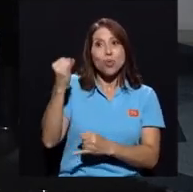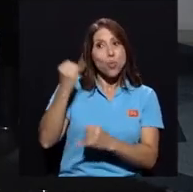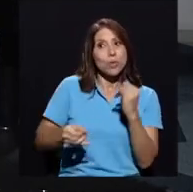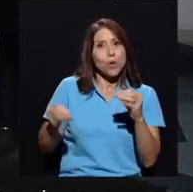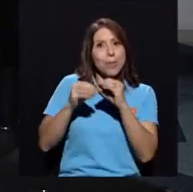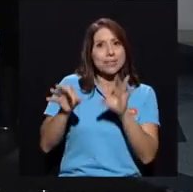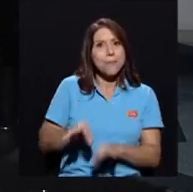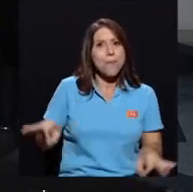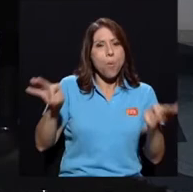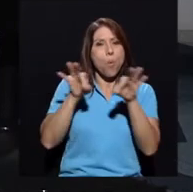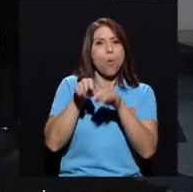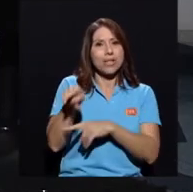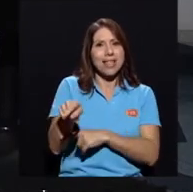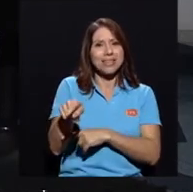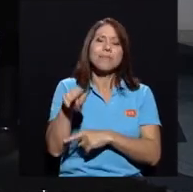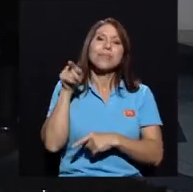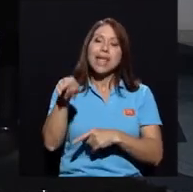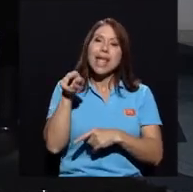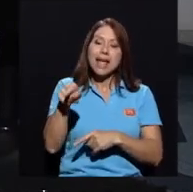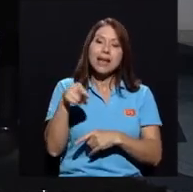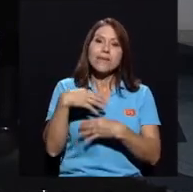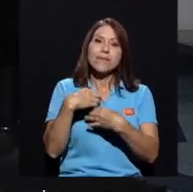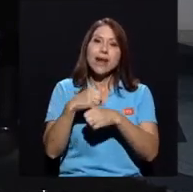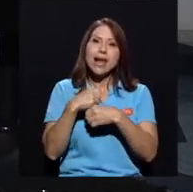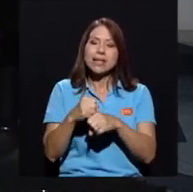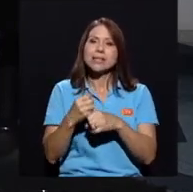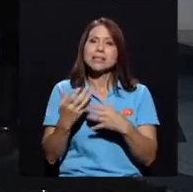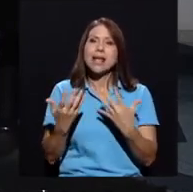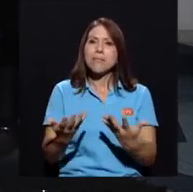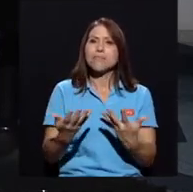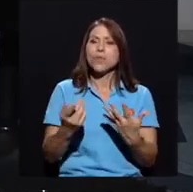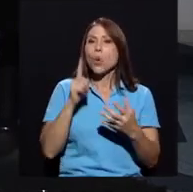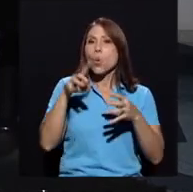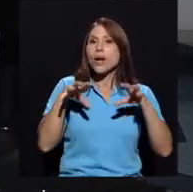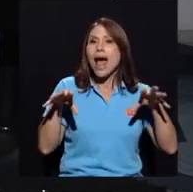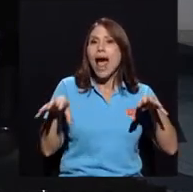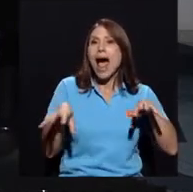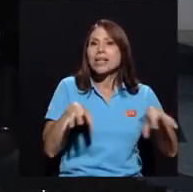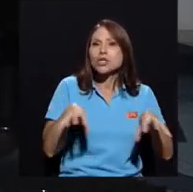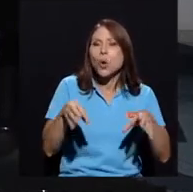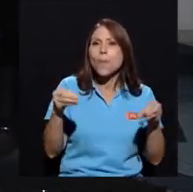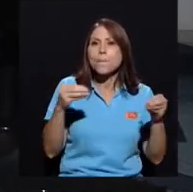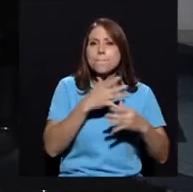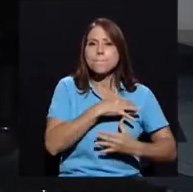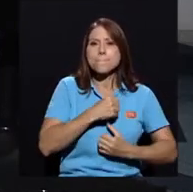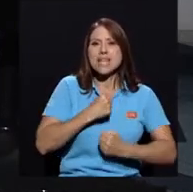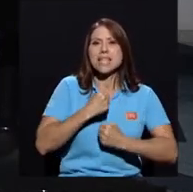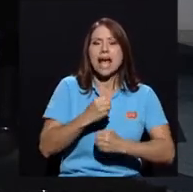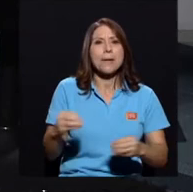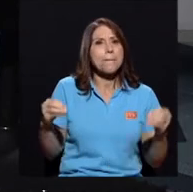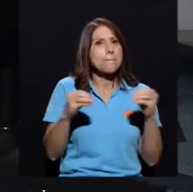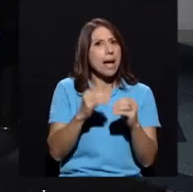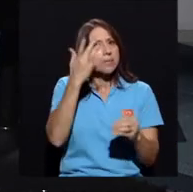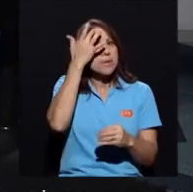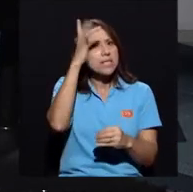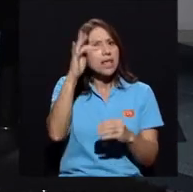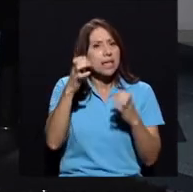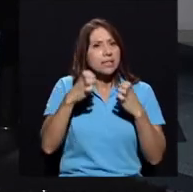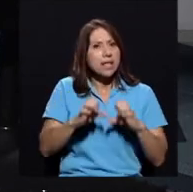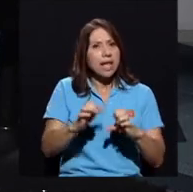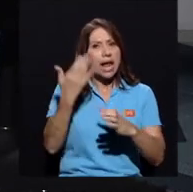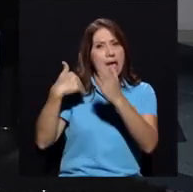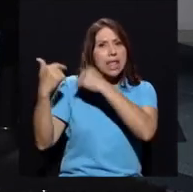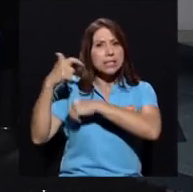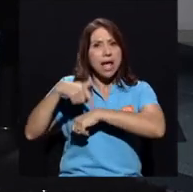importante, realiza una de las, digamos, acciones militares más brillantes estratégicas de esa época, que es